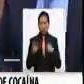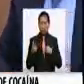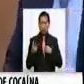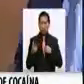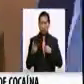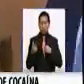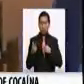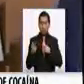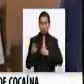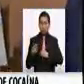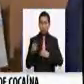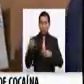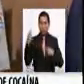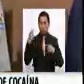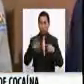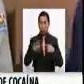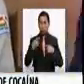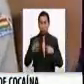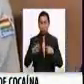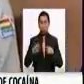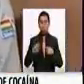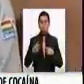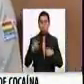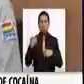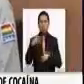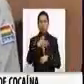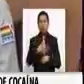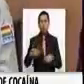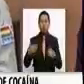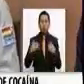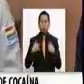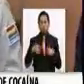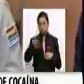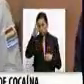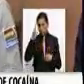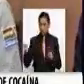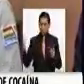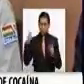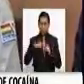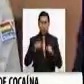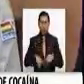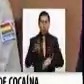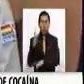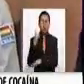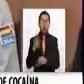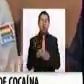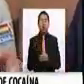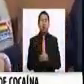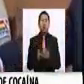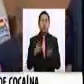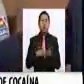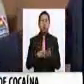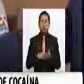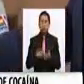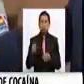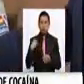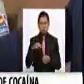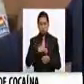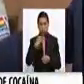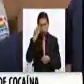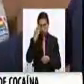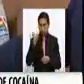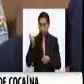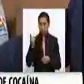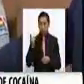por la frontera de perú hacia bolivia entonces teniendo en cuenta que